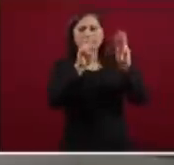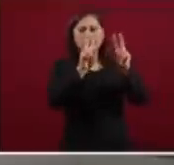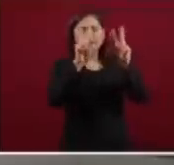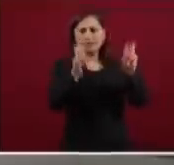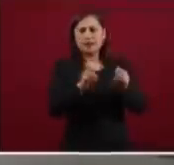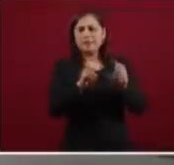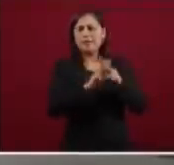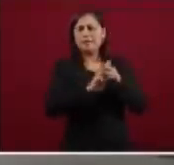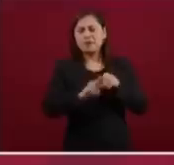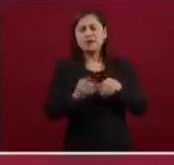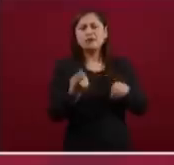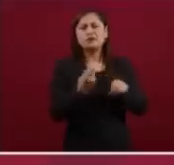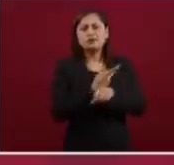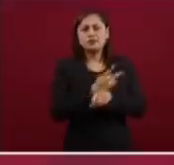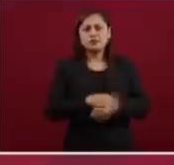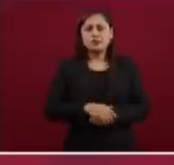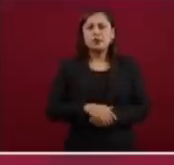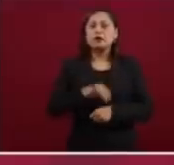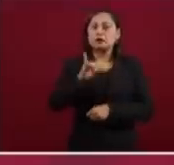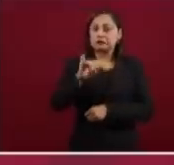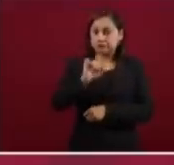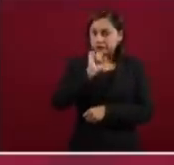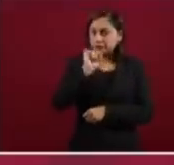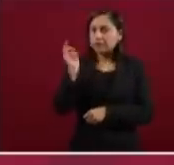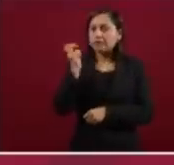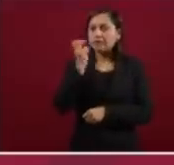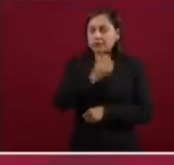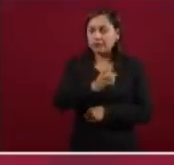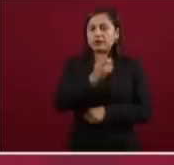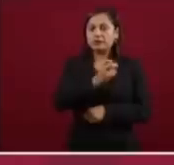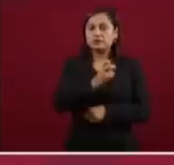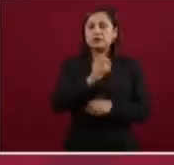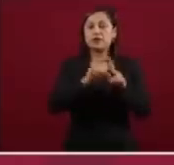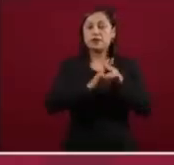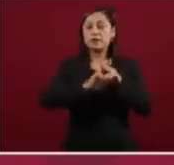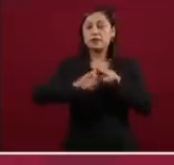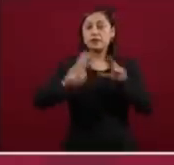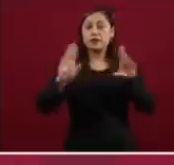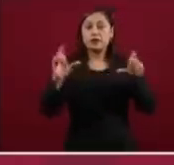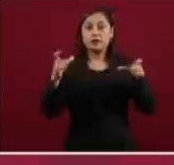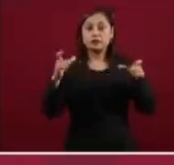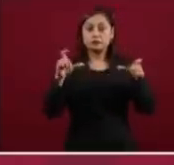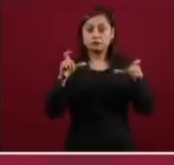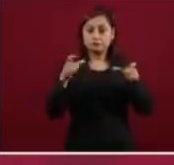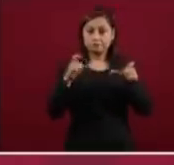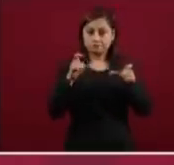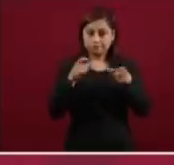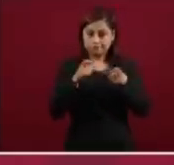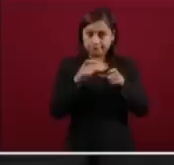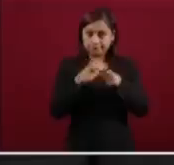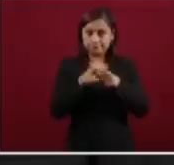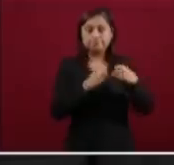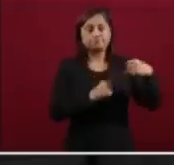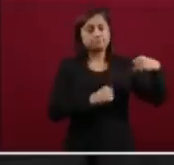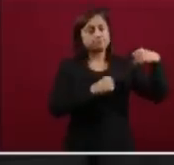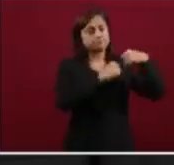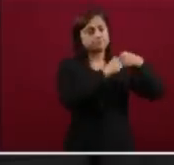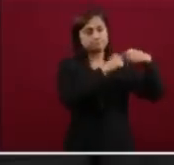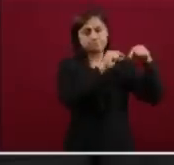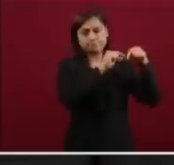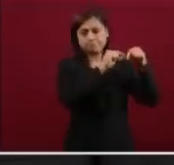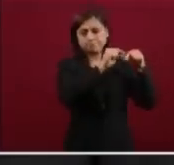atendiendo también hay una disminución considerable en toda la frontera